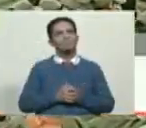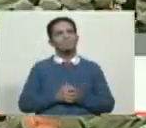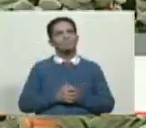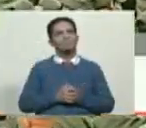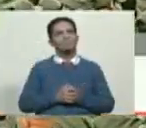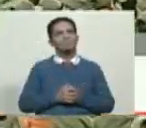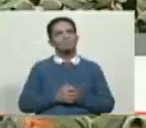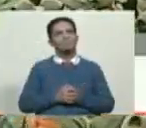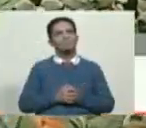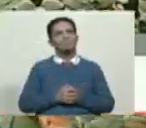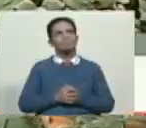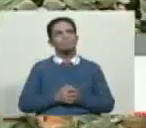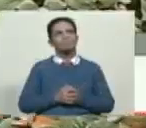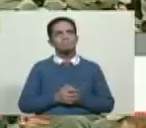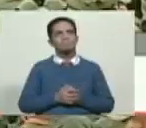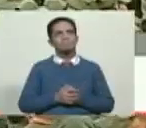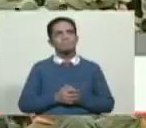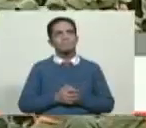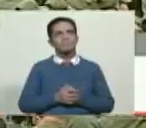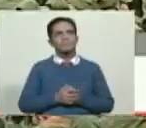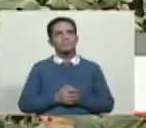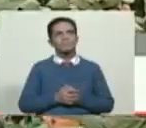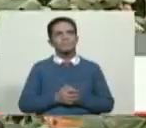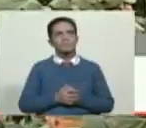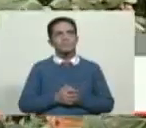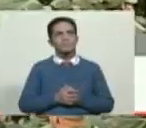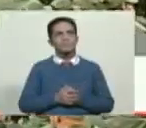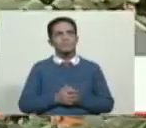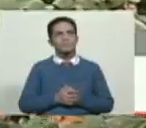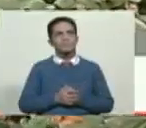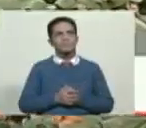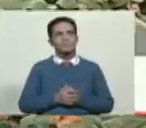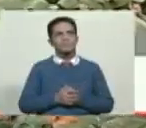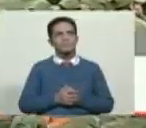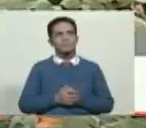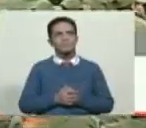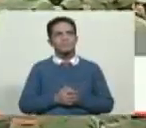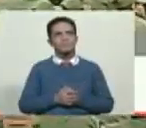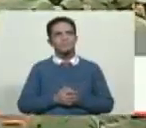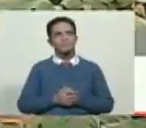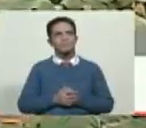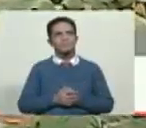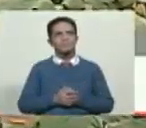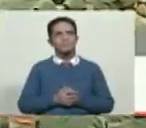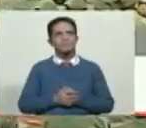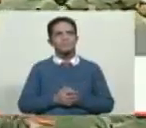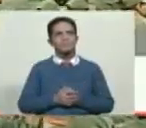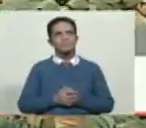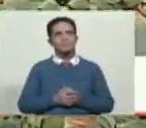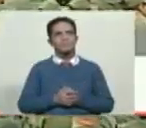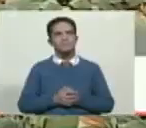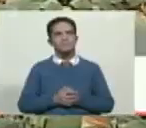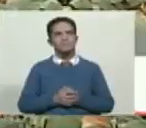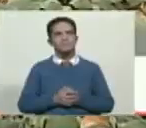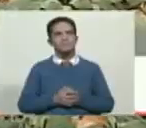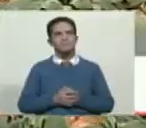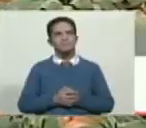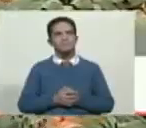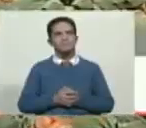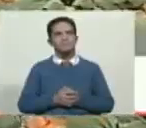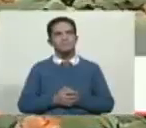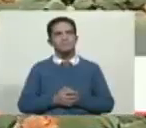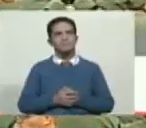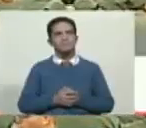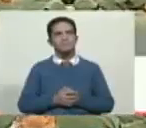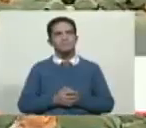2.500 soldados, hombres y mujeres de la Fuerza Armada Nacional Bolivariana, precisamente que tiene que ver